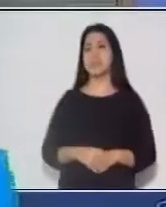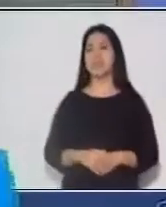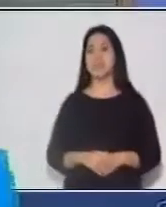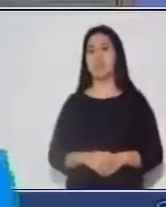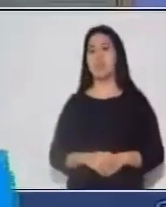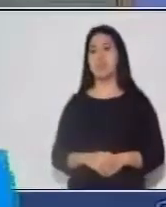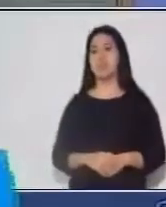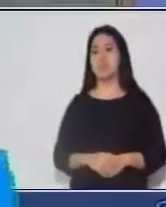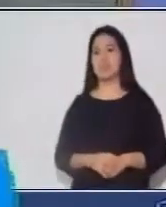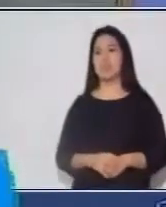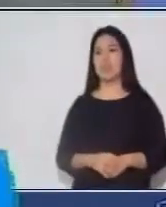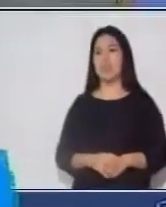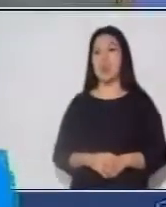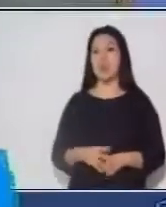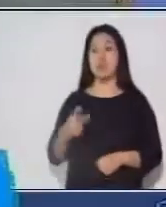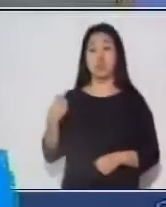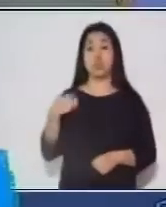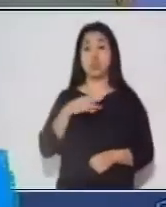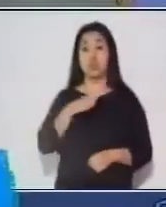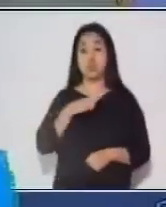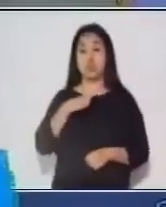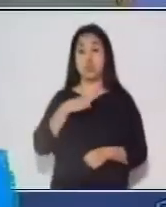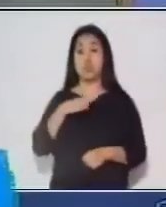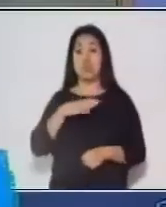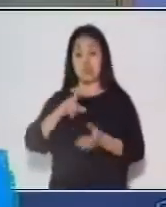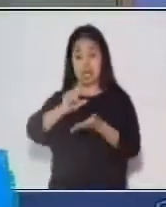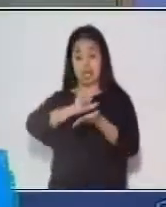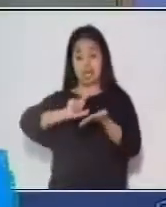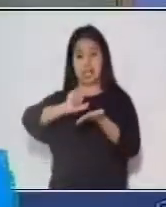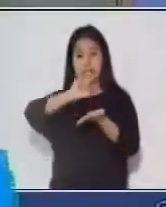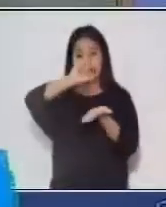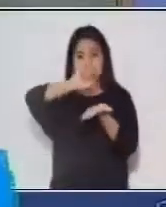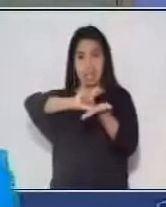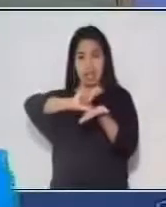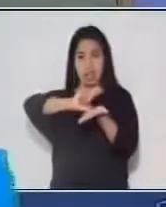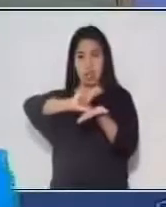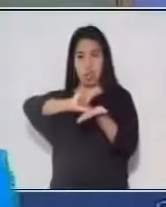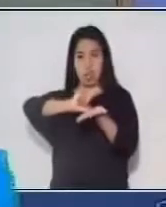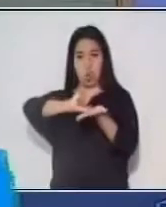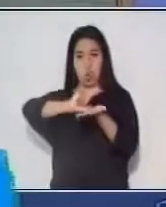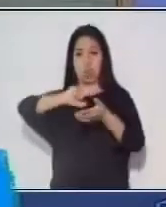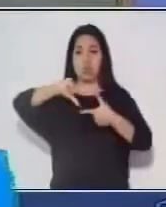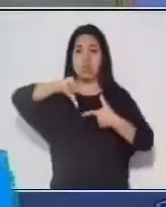Nosotros vamos a obtener el centro de este rectángulo.